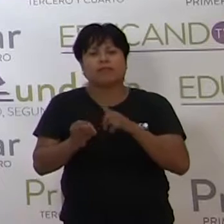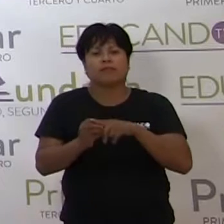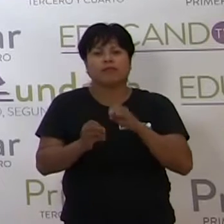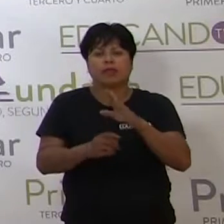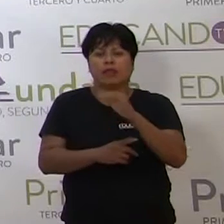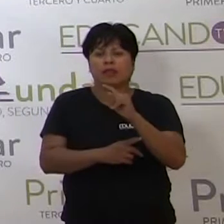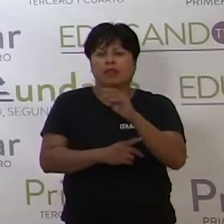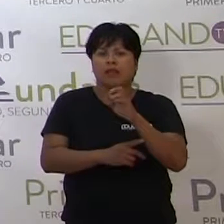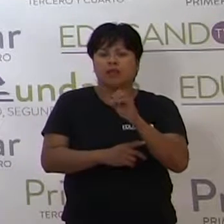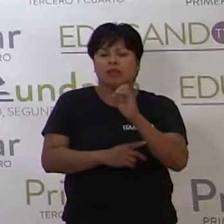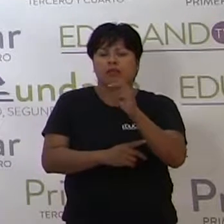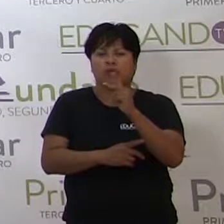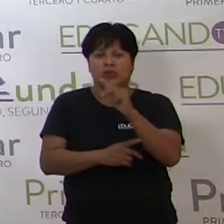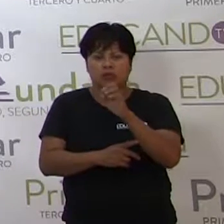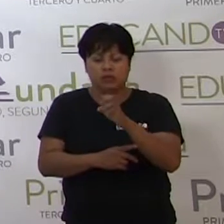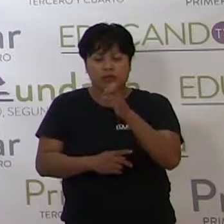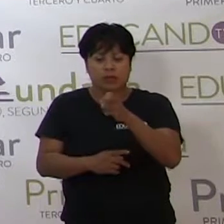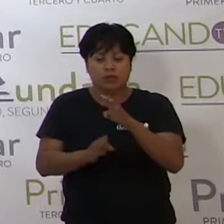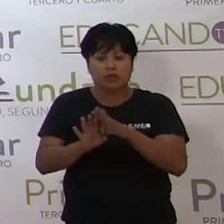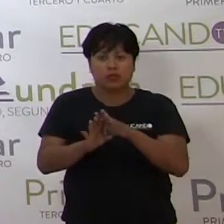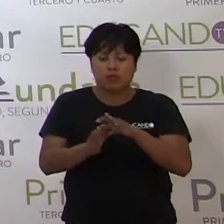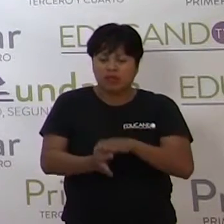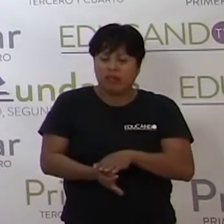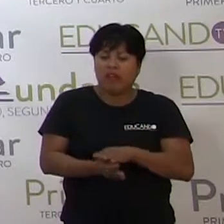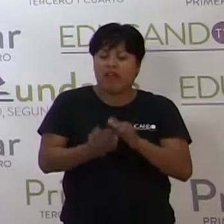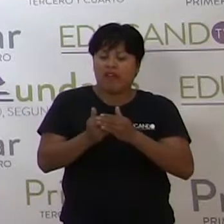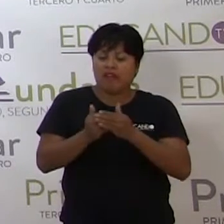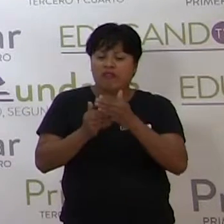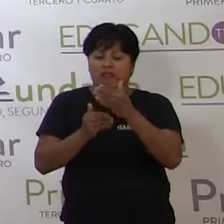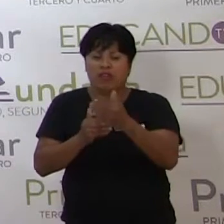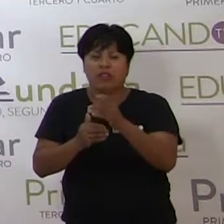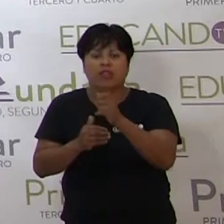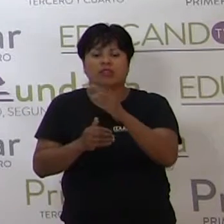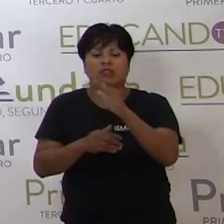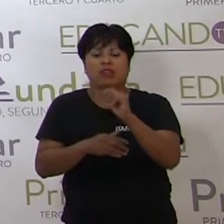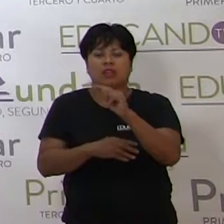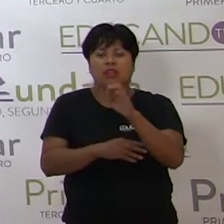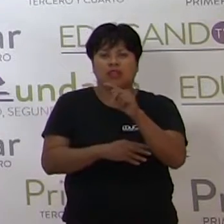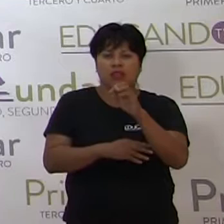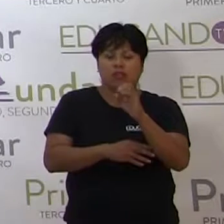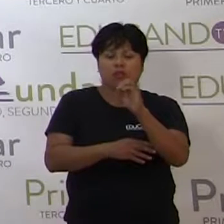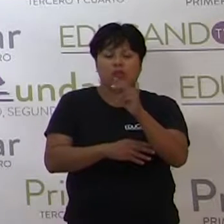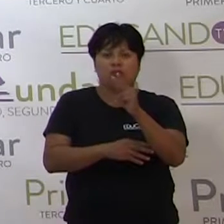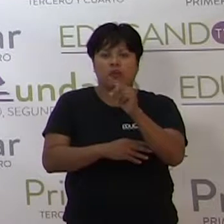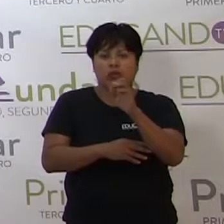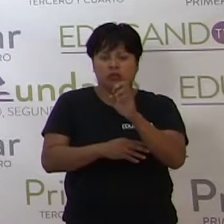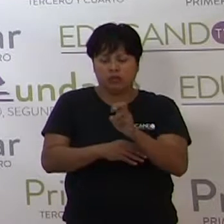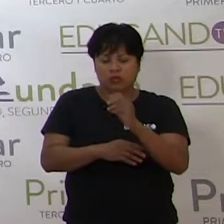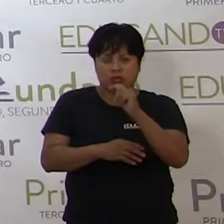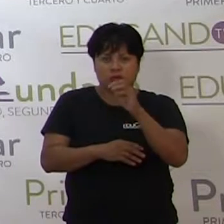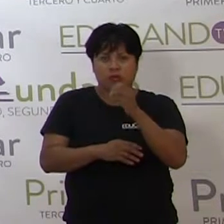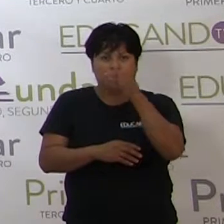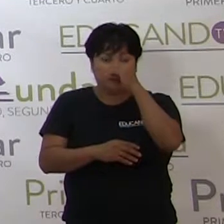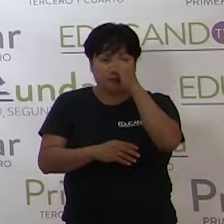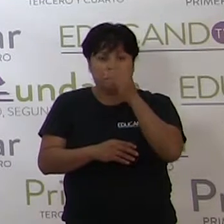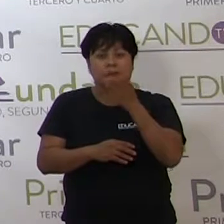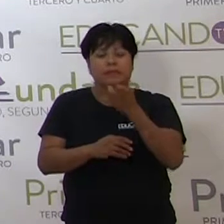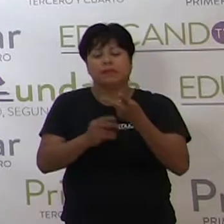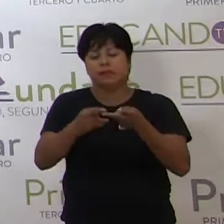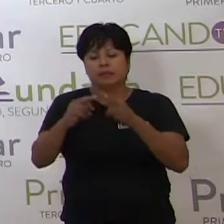cateto opuesto. El que está enfrente es cateto opuesto. Y el que está al lado es